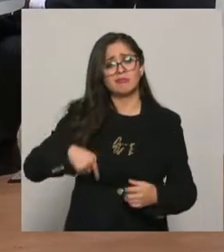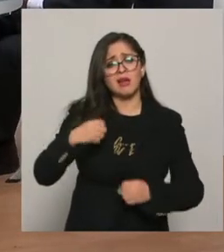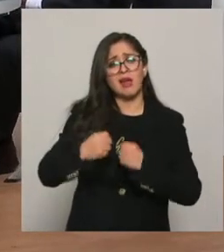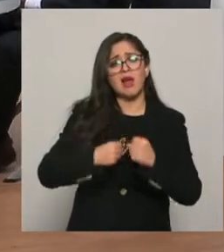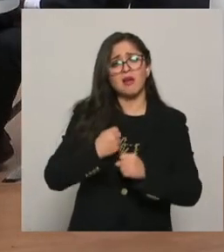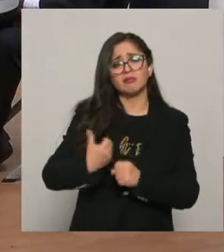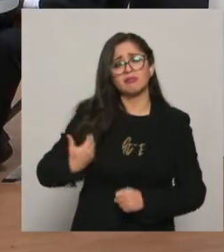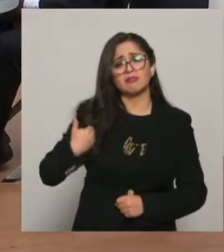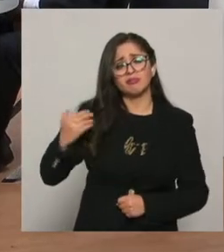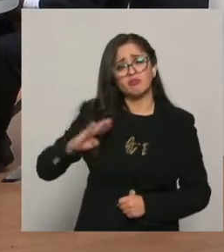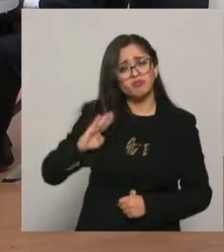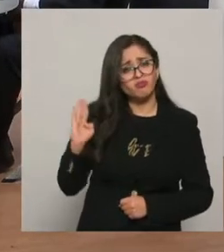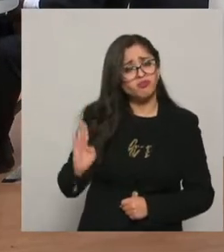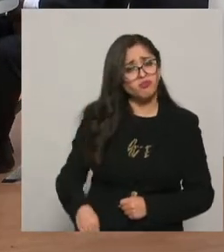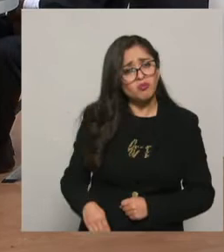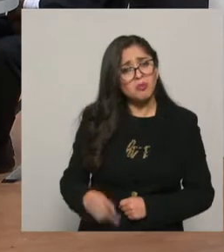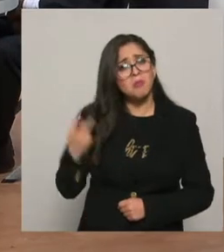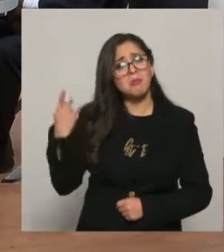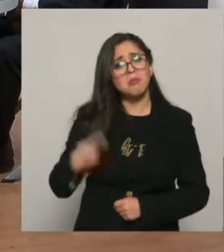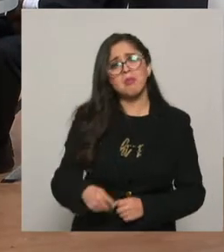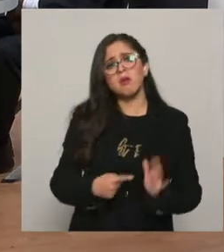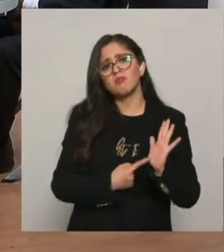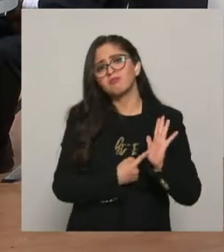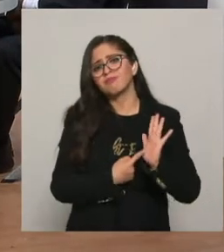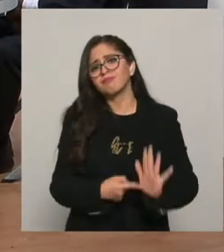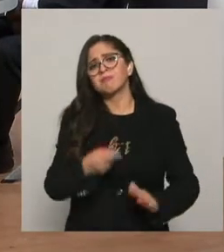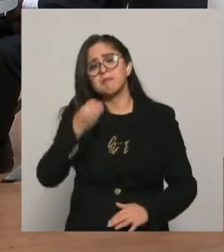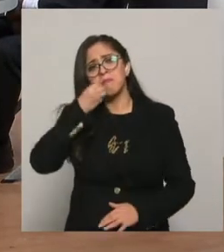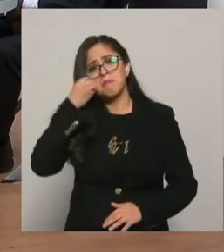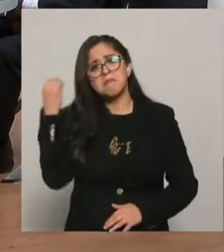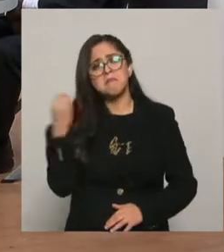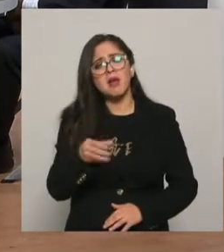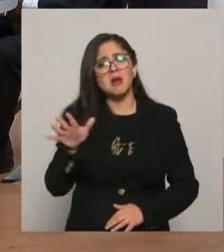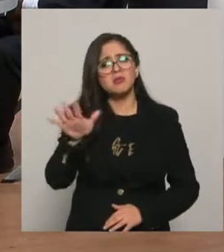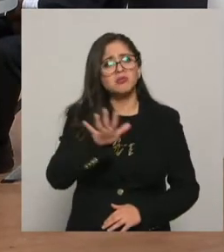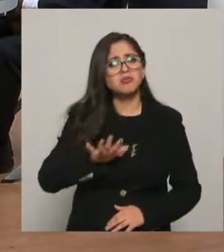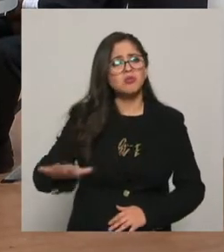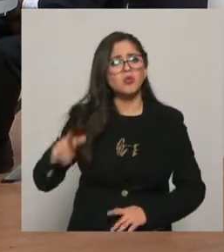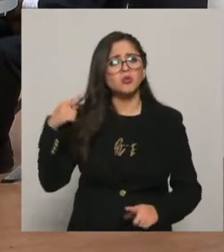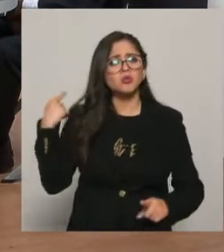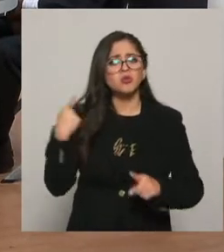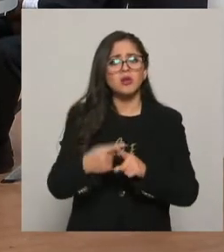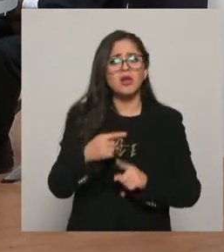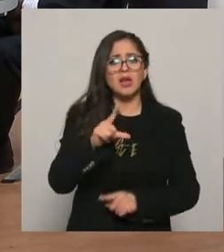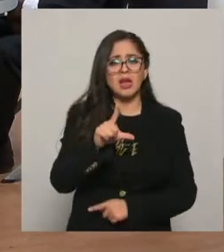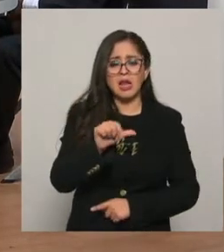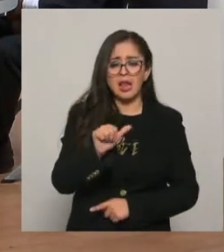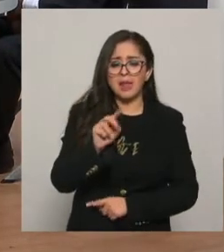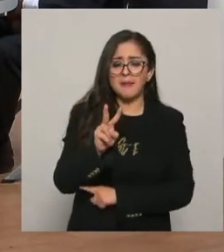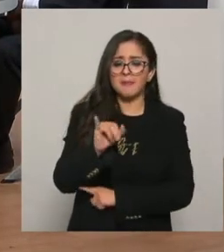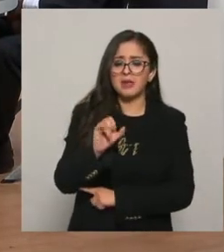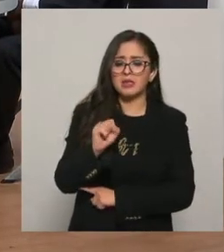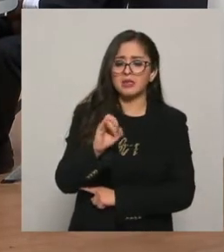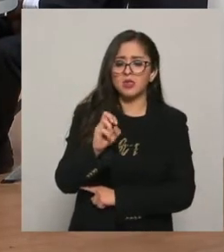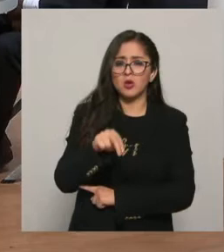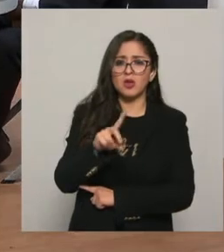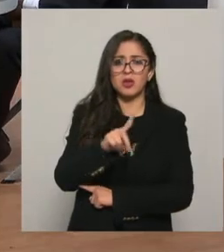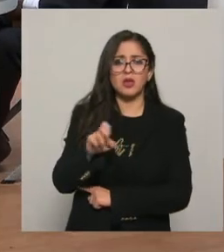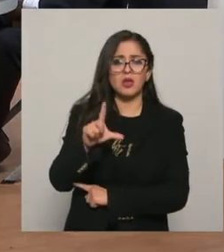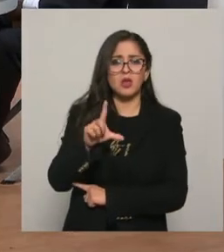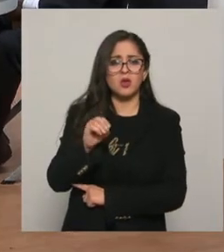bueno, él ha dejado una obra impresionante a lo largo de su trayectoria. La visión de los vecinos es un libro básico que